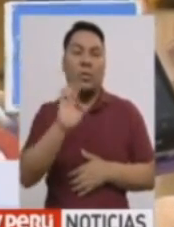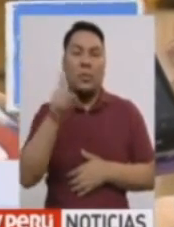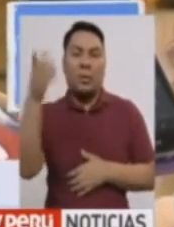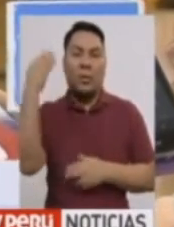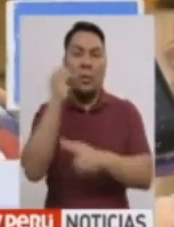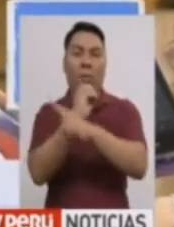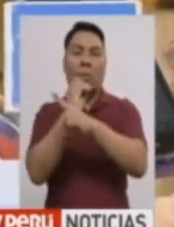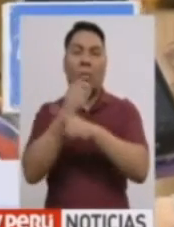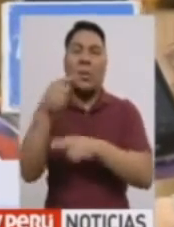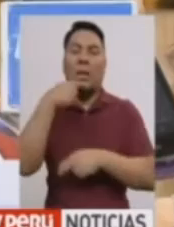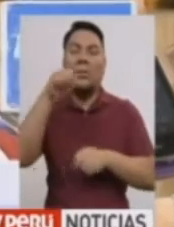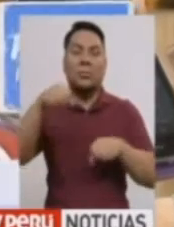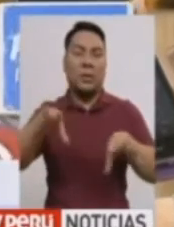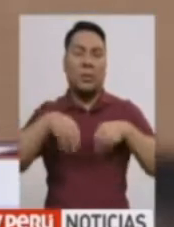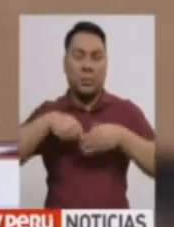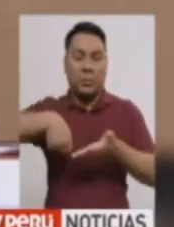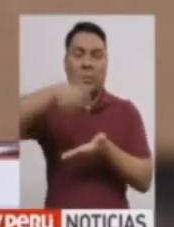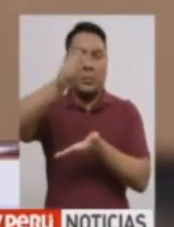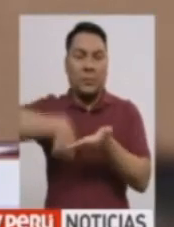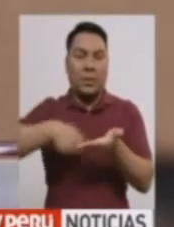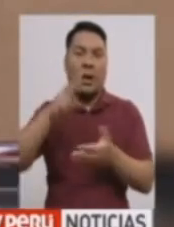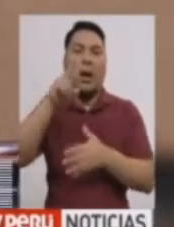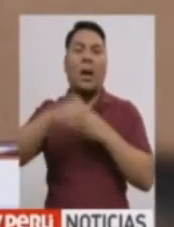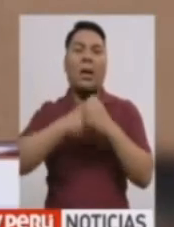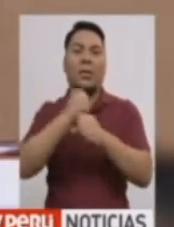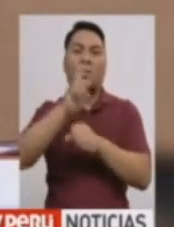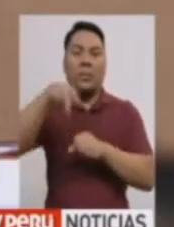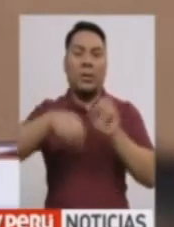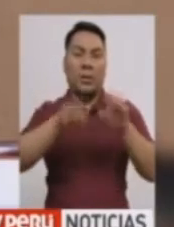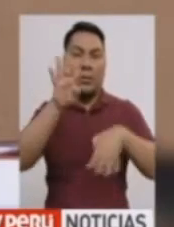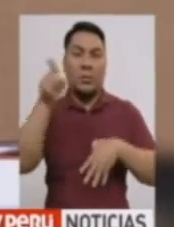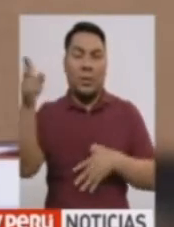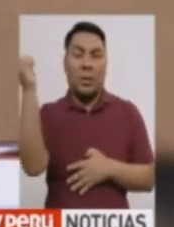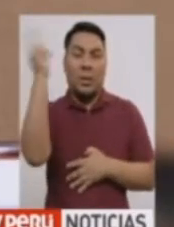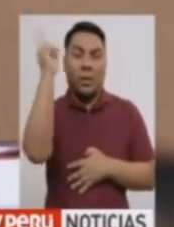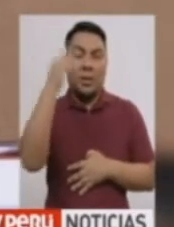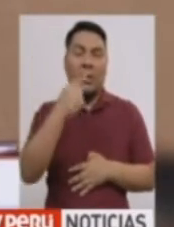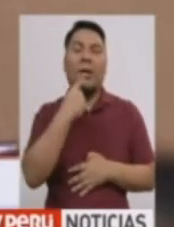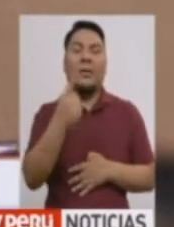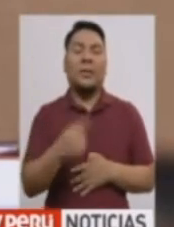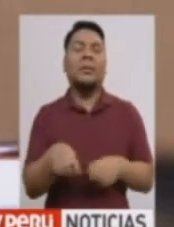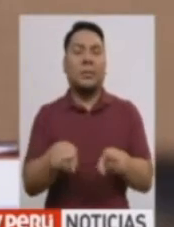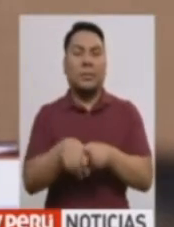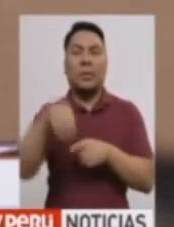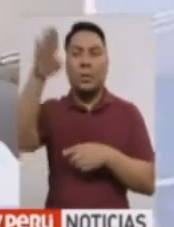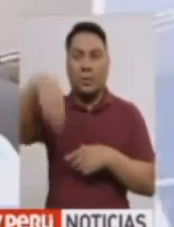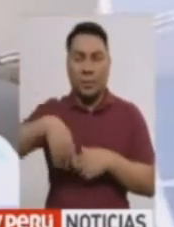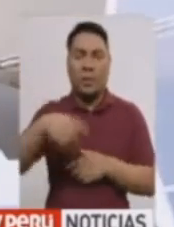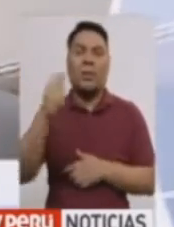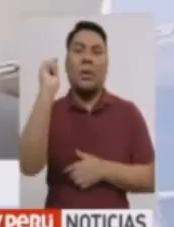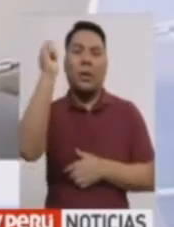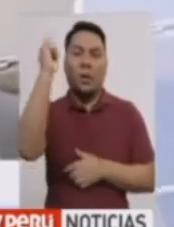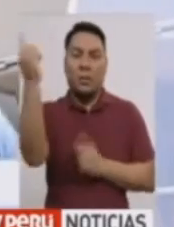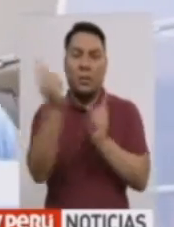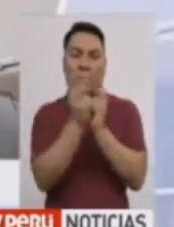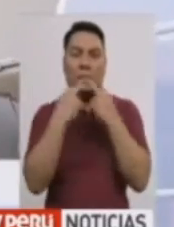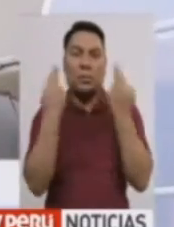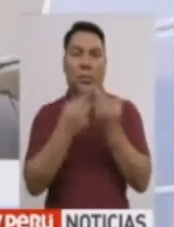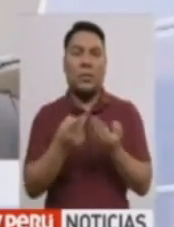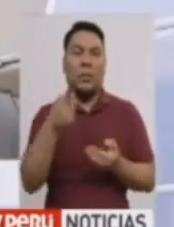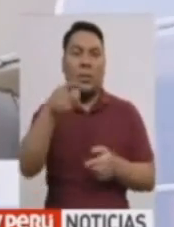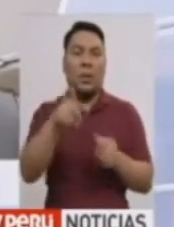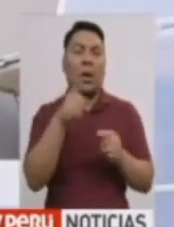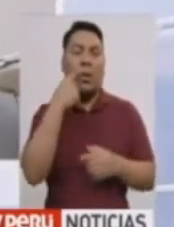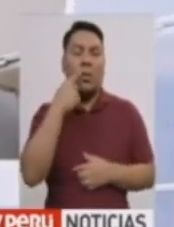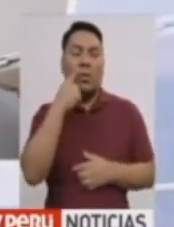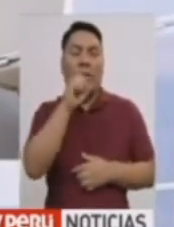Humala y se firma el contrato el año 2014. El expresidente Ollanta Humala es otro de los citados. Para el periodista Gustavo